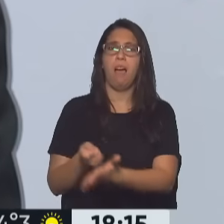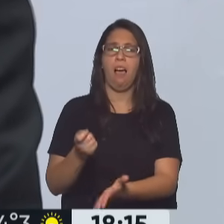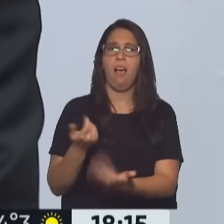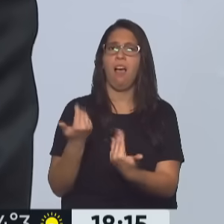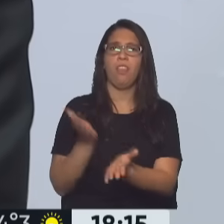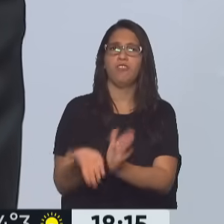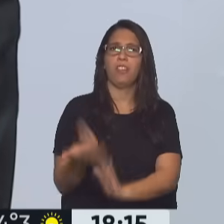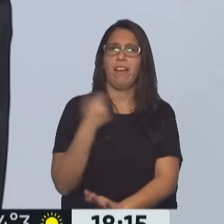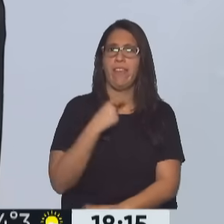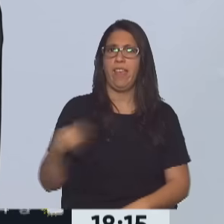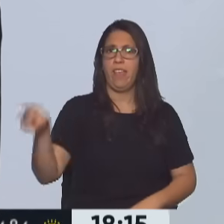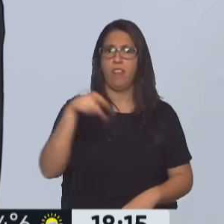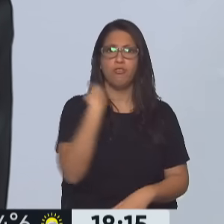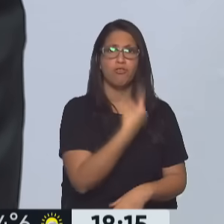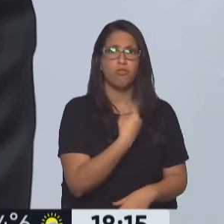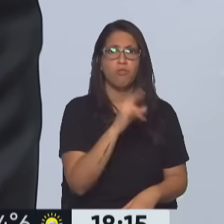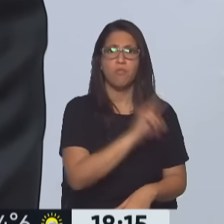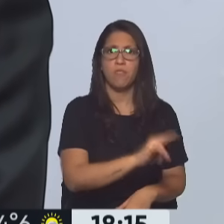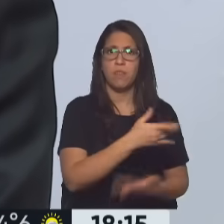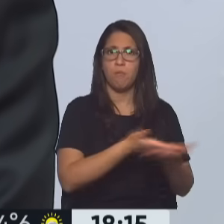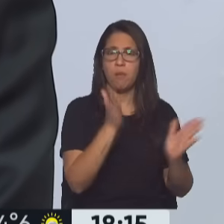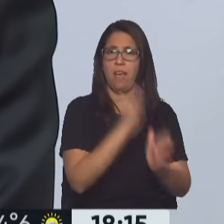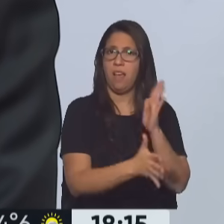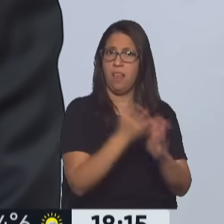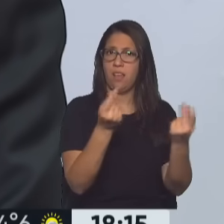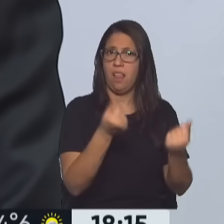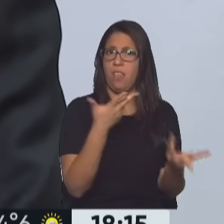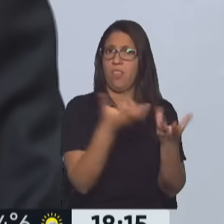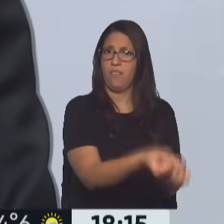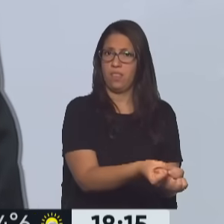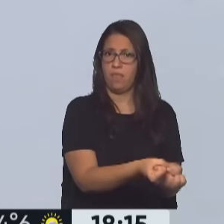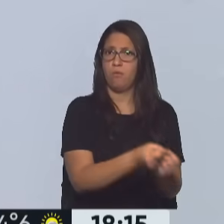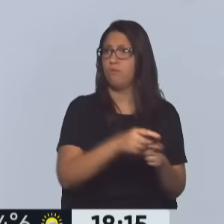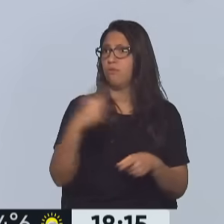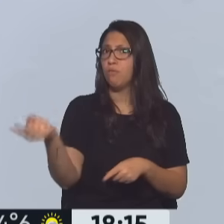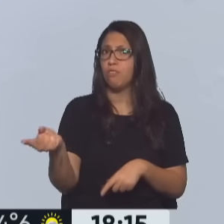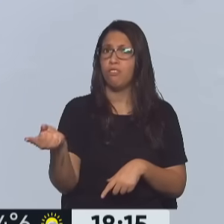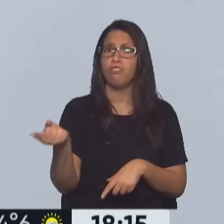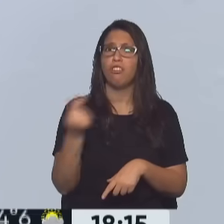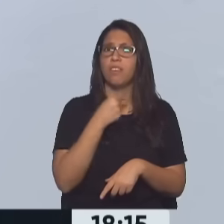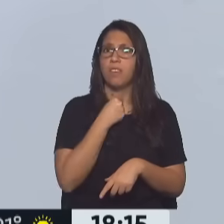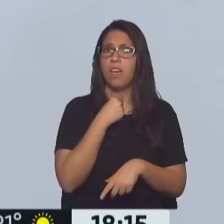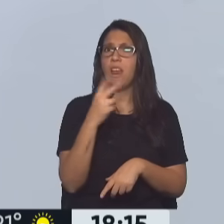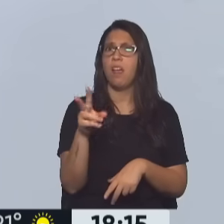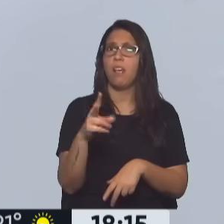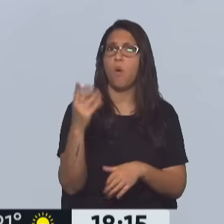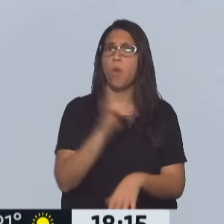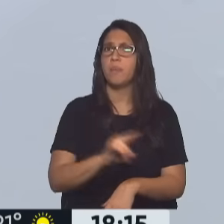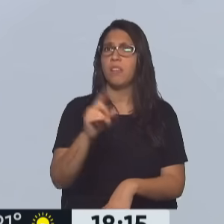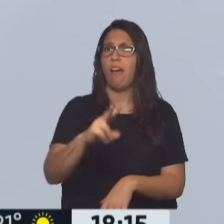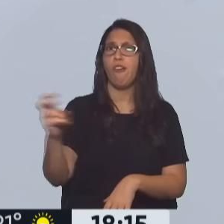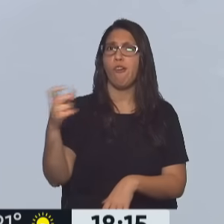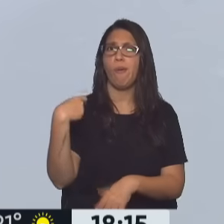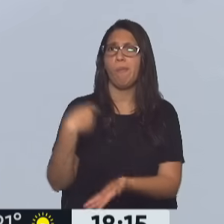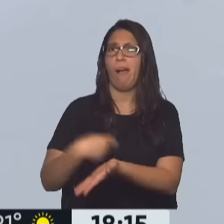que defendemos el derecho a la universidad pública, gratuita y de calidad frente a aquellos que le quieren cobrar la universidad,